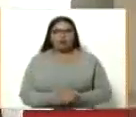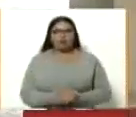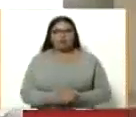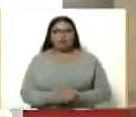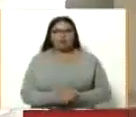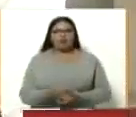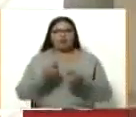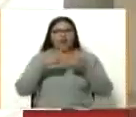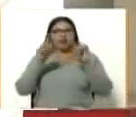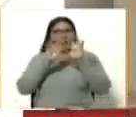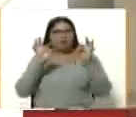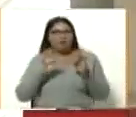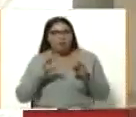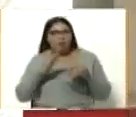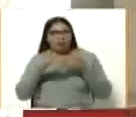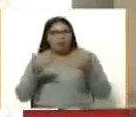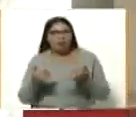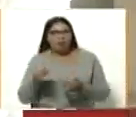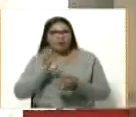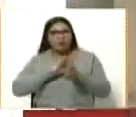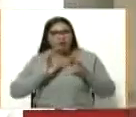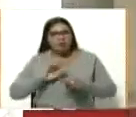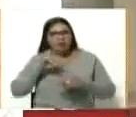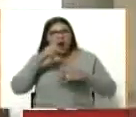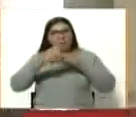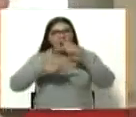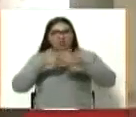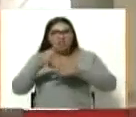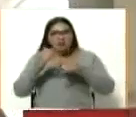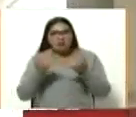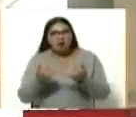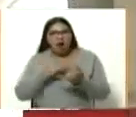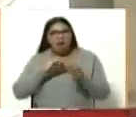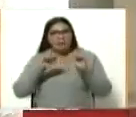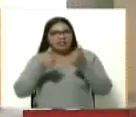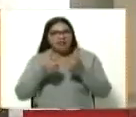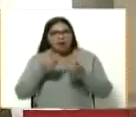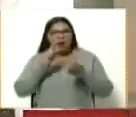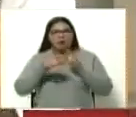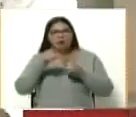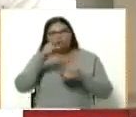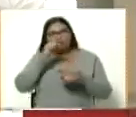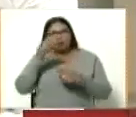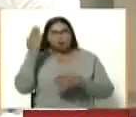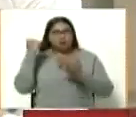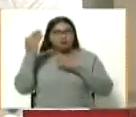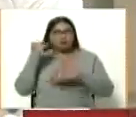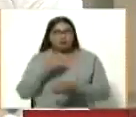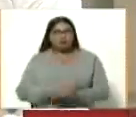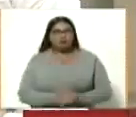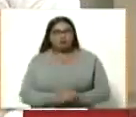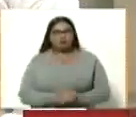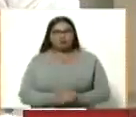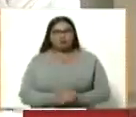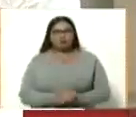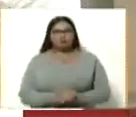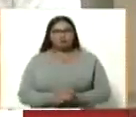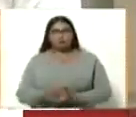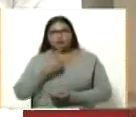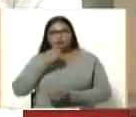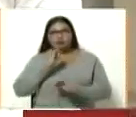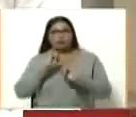diversas dilataciones del mismo proceso que debió haberse iniciado hace mucho tiempo. Pero bueno, digamos que ya